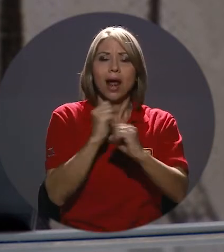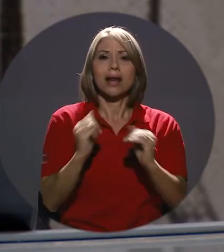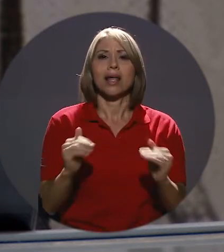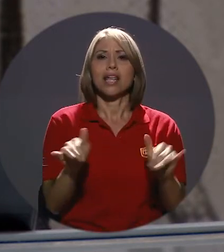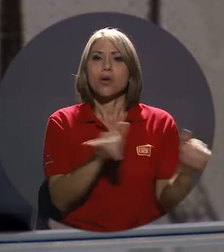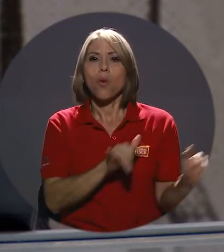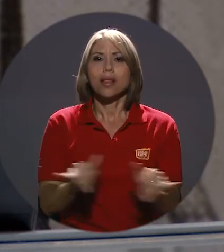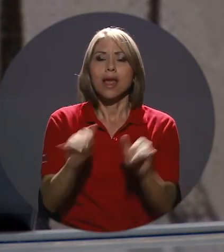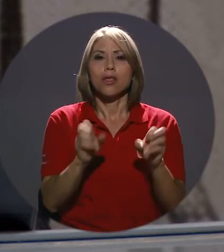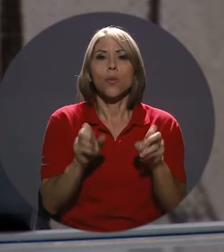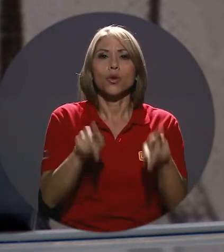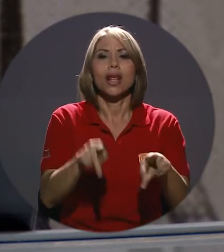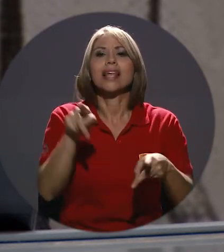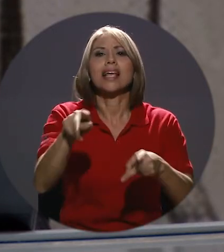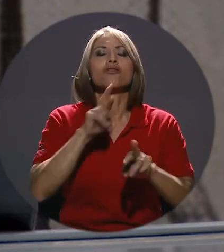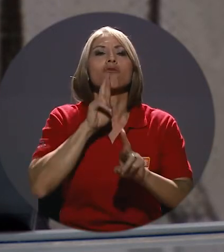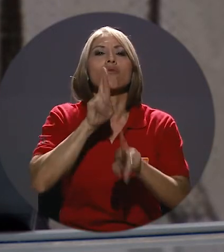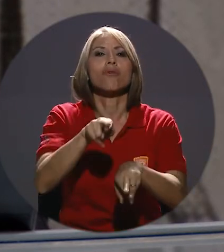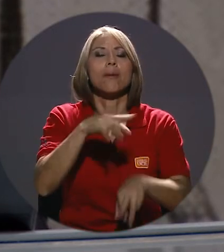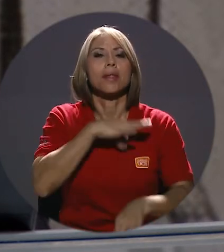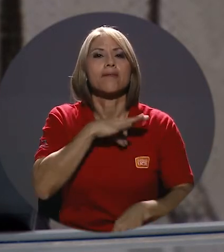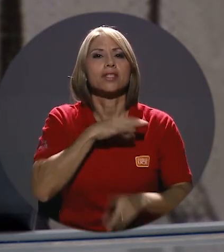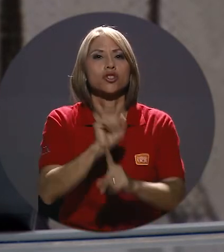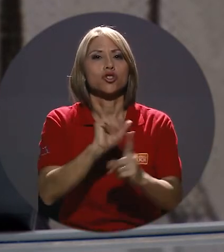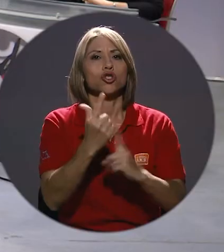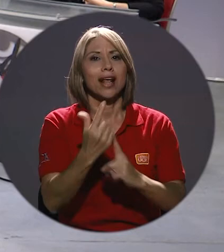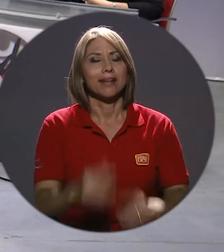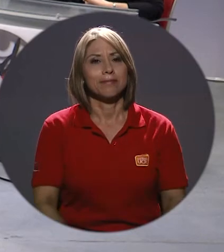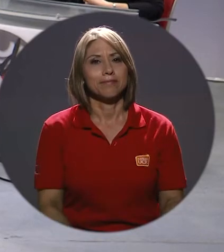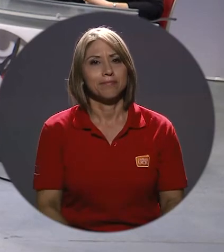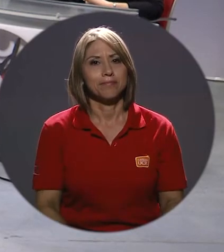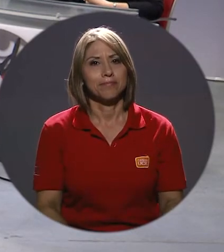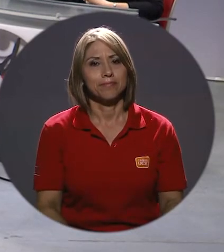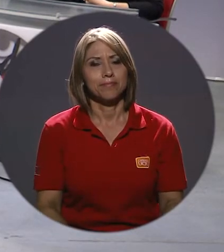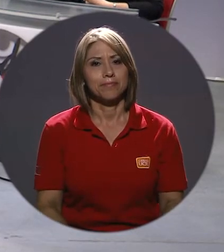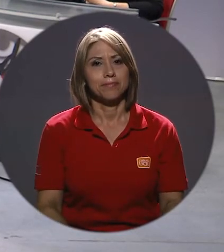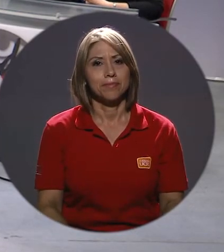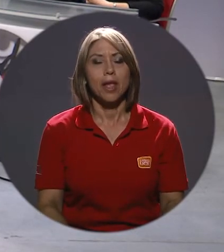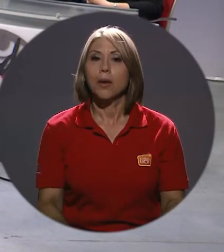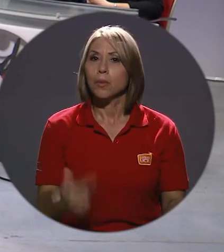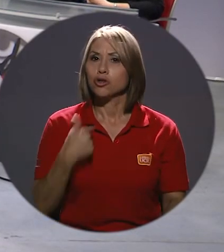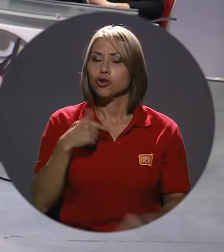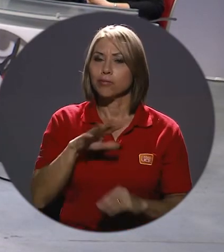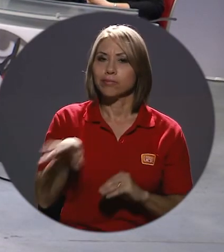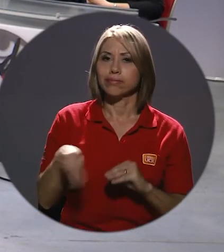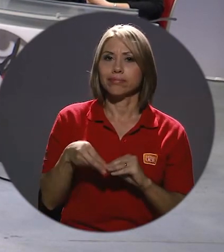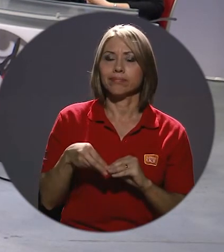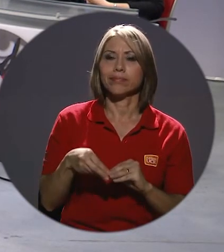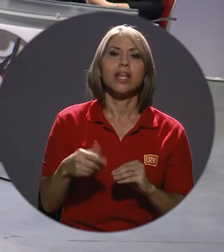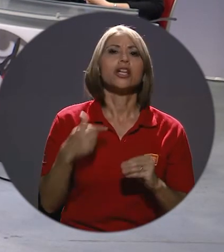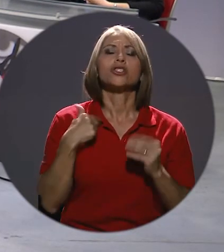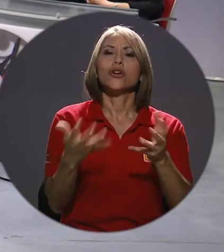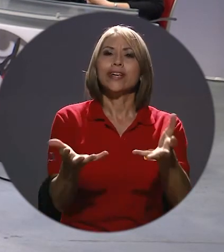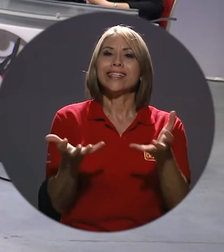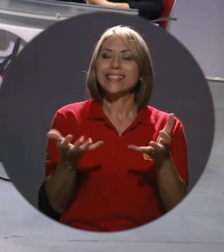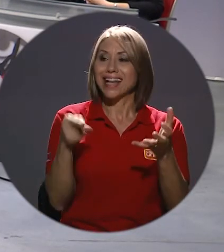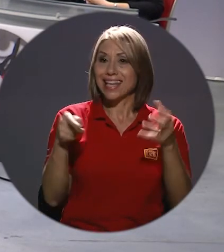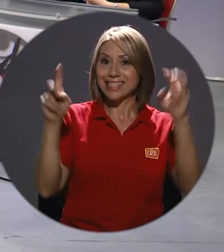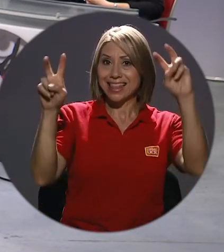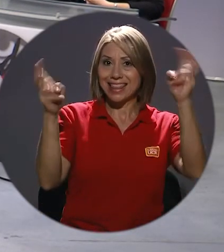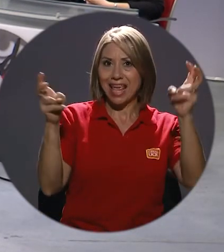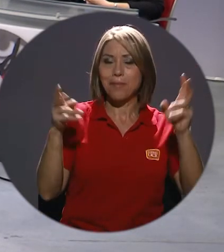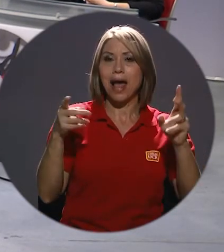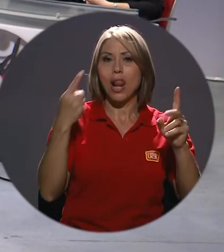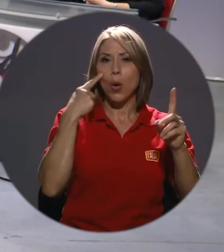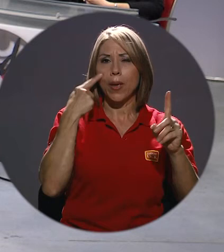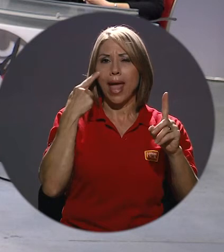de oportunidades es un beneficio social. Bueno, yo quería aportar que quisiera que colocáramos este